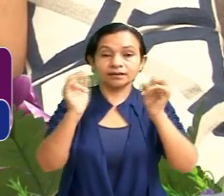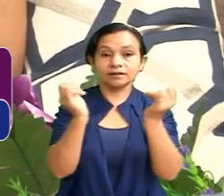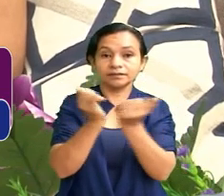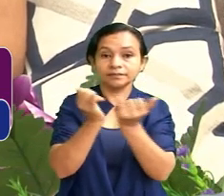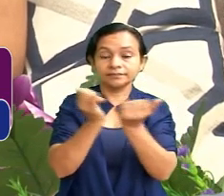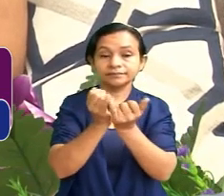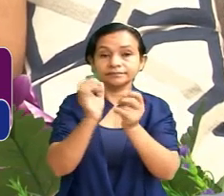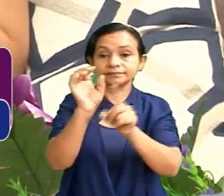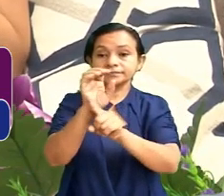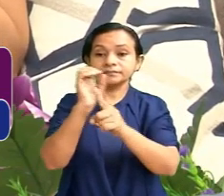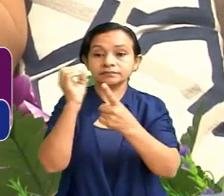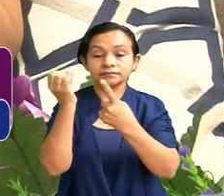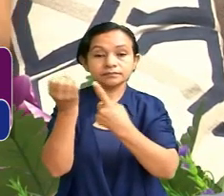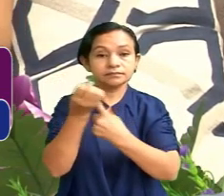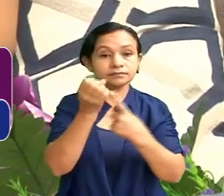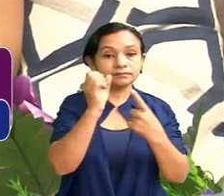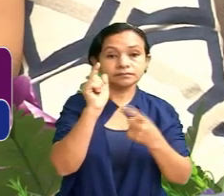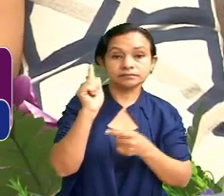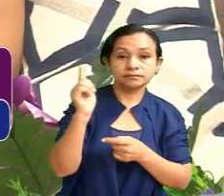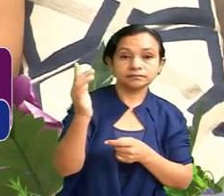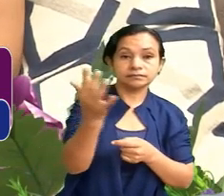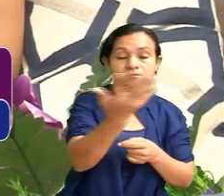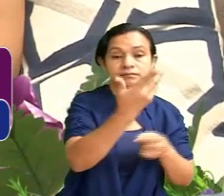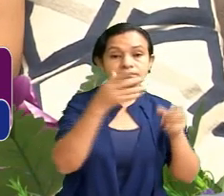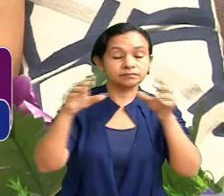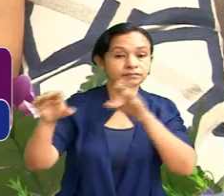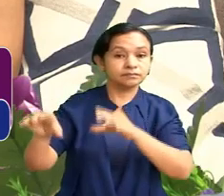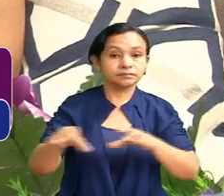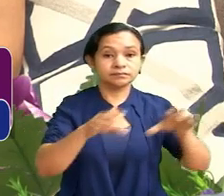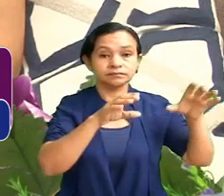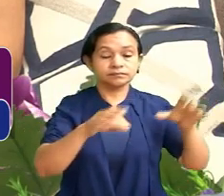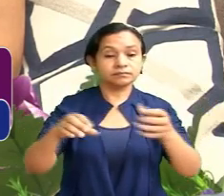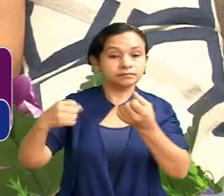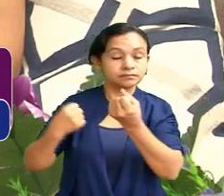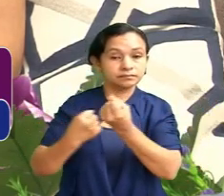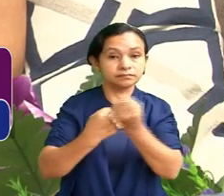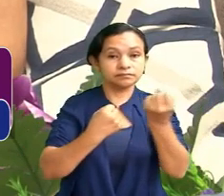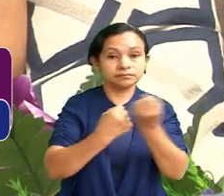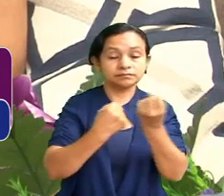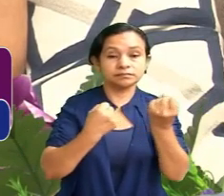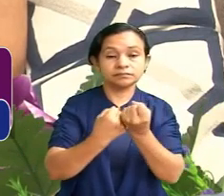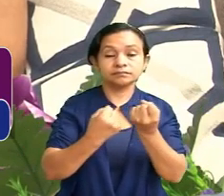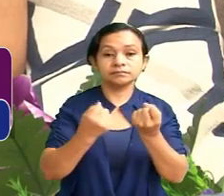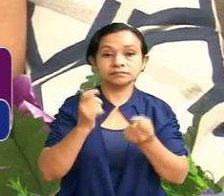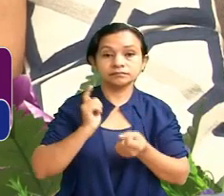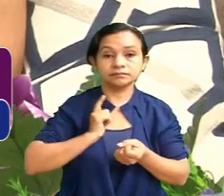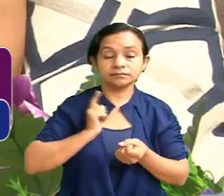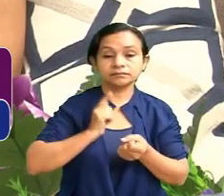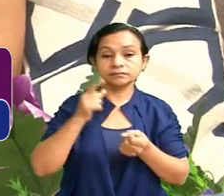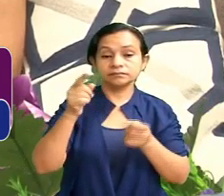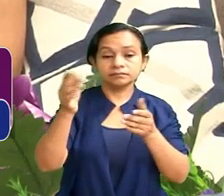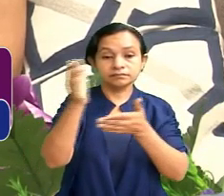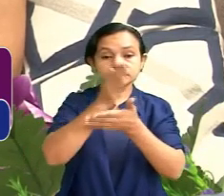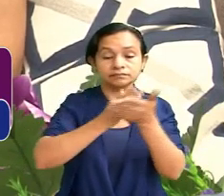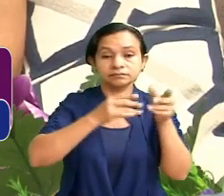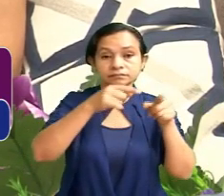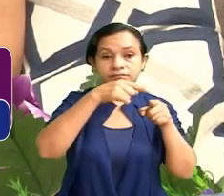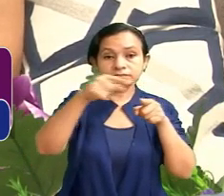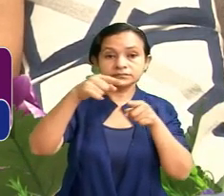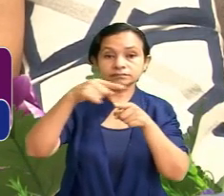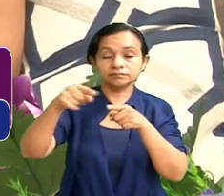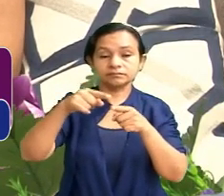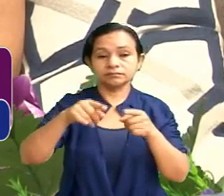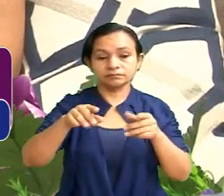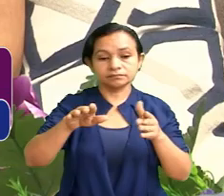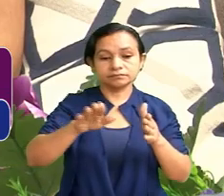hay organización de todas esas actividades verdad y apoyo tenéis que garantizar en algunos municipios tienen la tradición de pintar